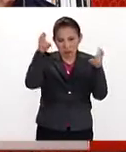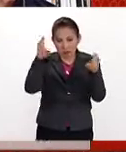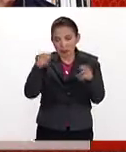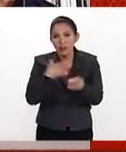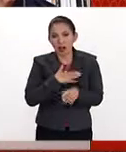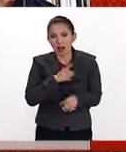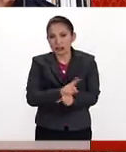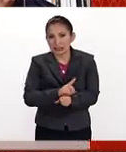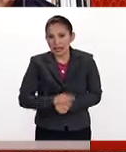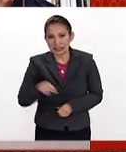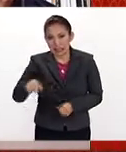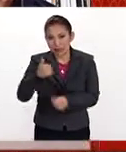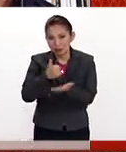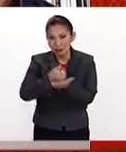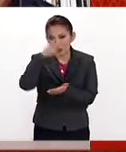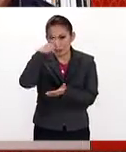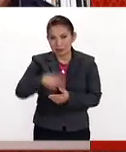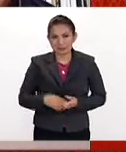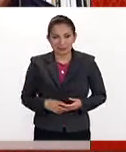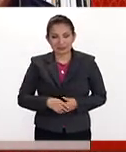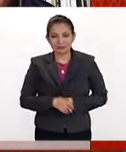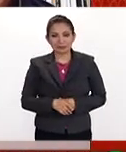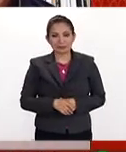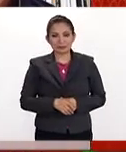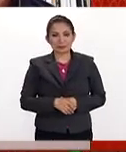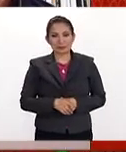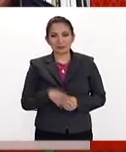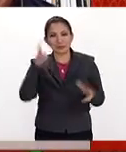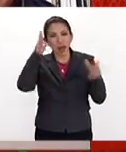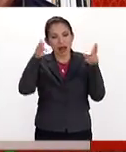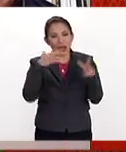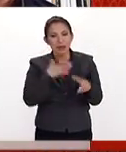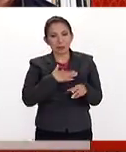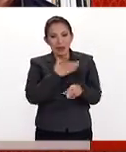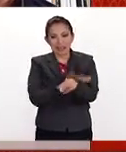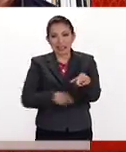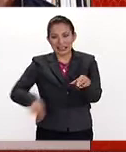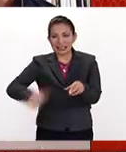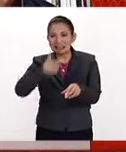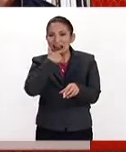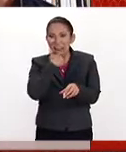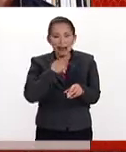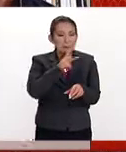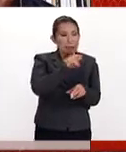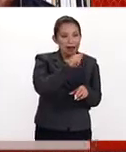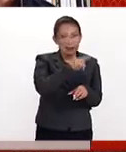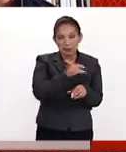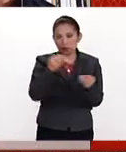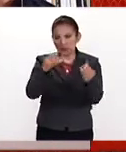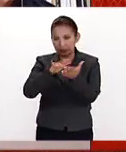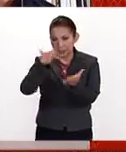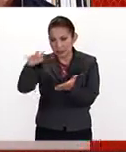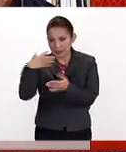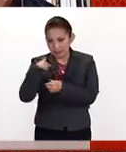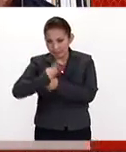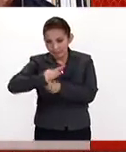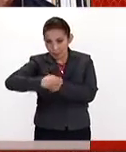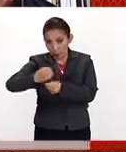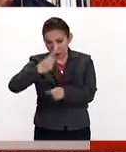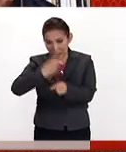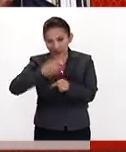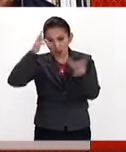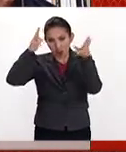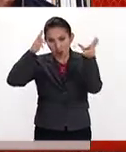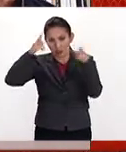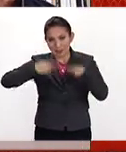Muy buenos días desde la Ciudad de México. ¿Qué tal? Buenas tardes desde Londres, Pati, Omar. Muchas gracias por la oportunidad y